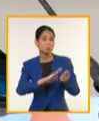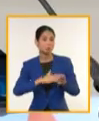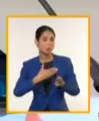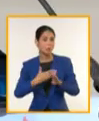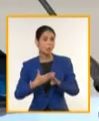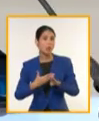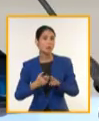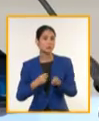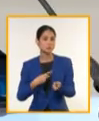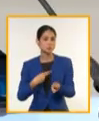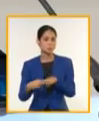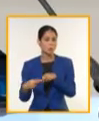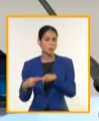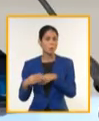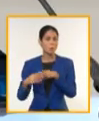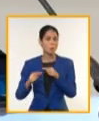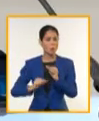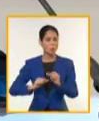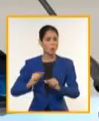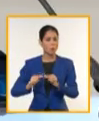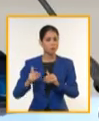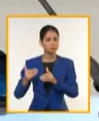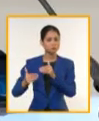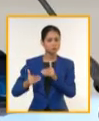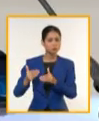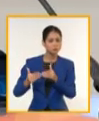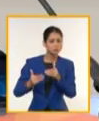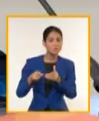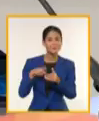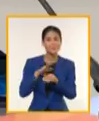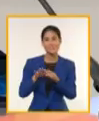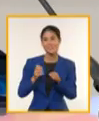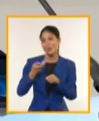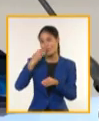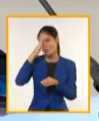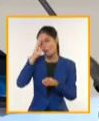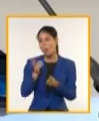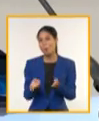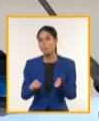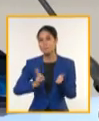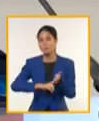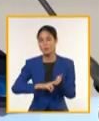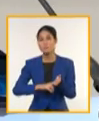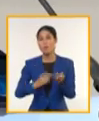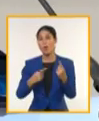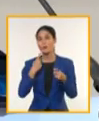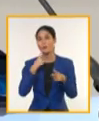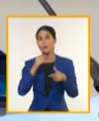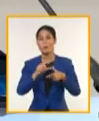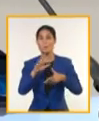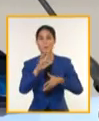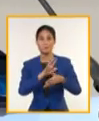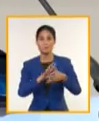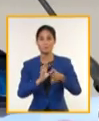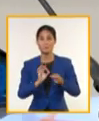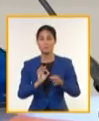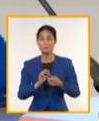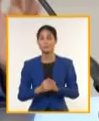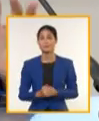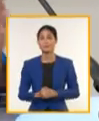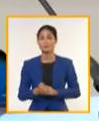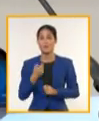sí, es una iniciativa altamente importante. Se consolida, por ejemplo, en